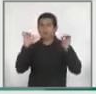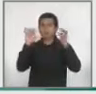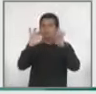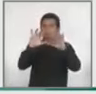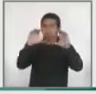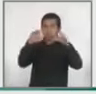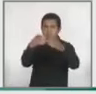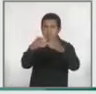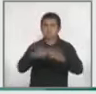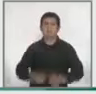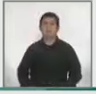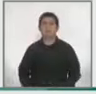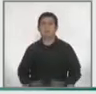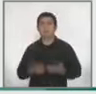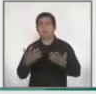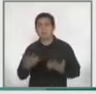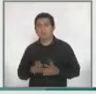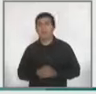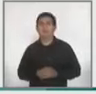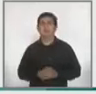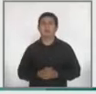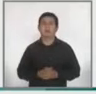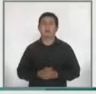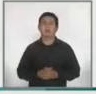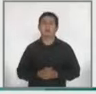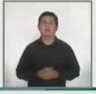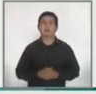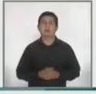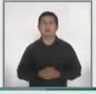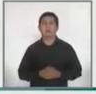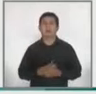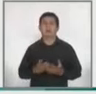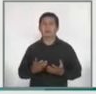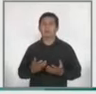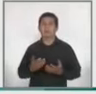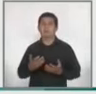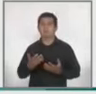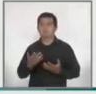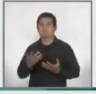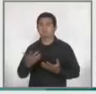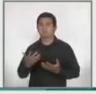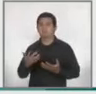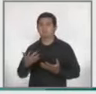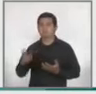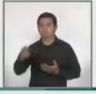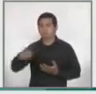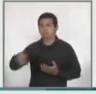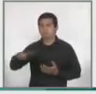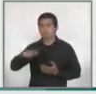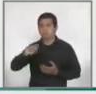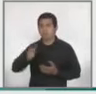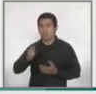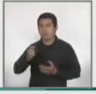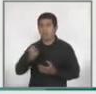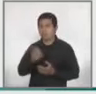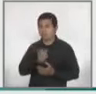casos. De acuerdo al grupo de ocupación en el área de la